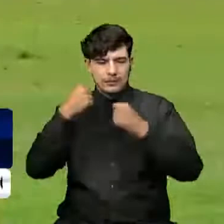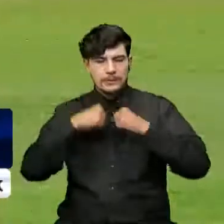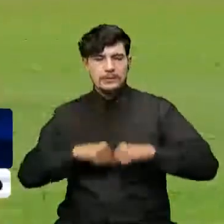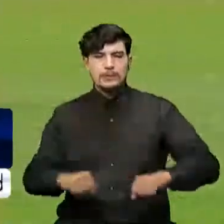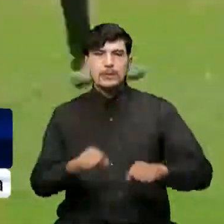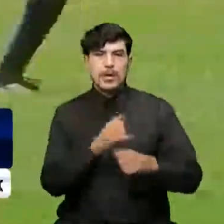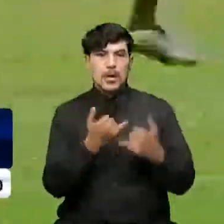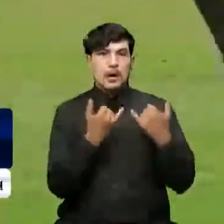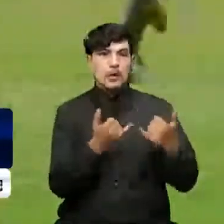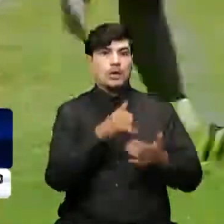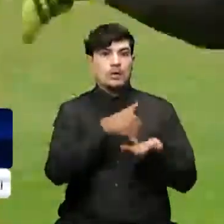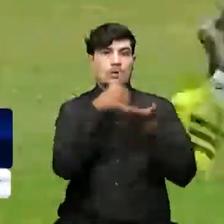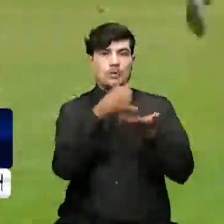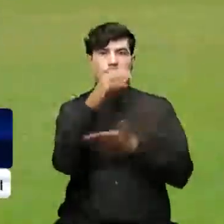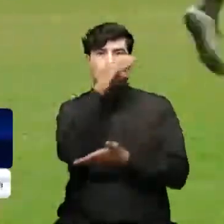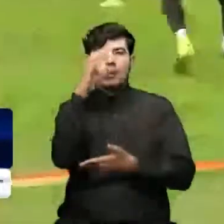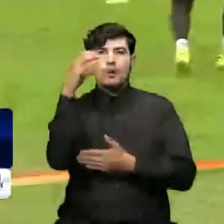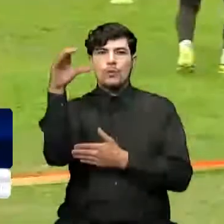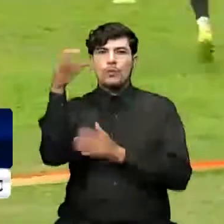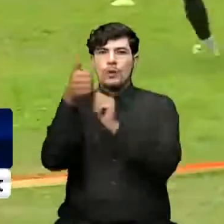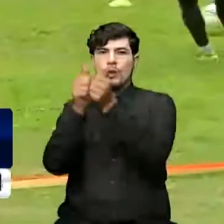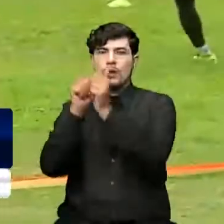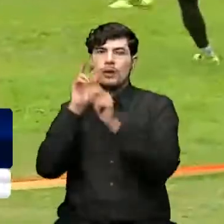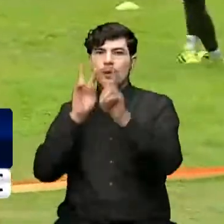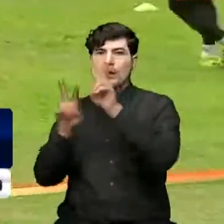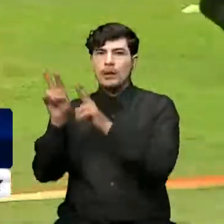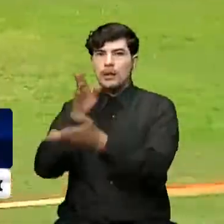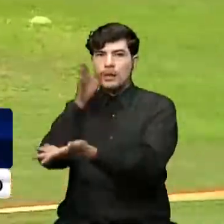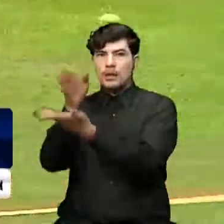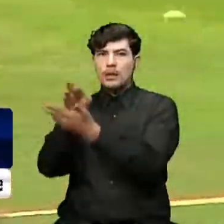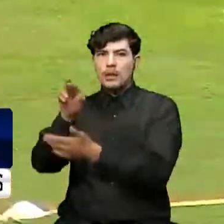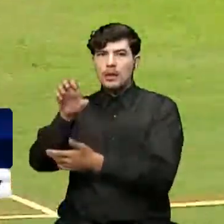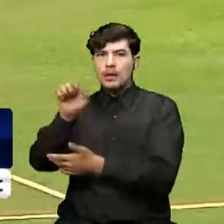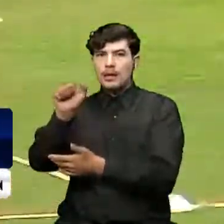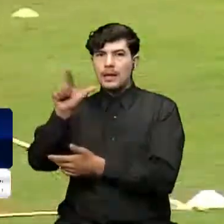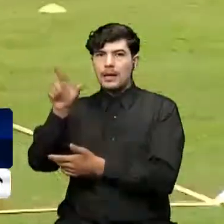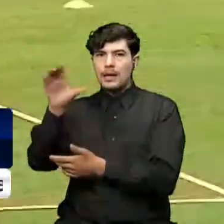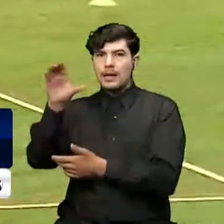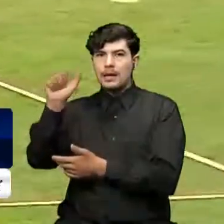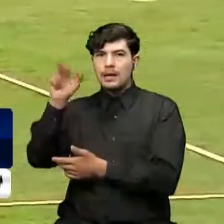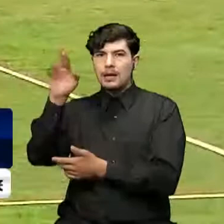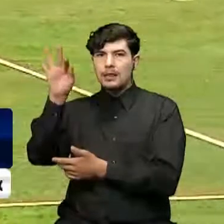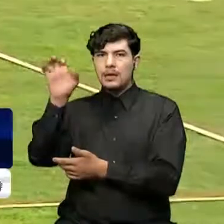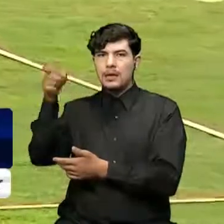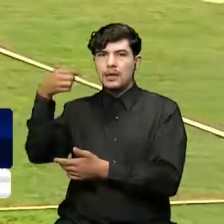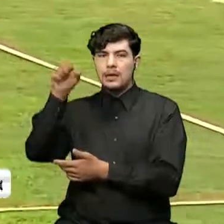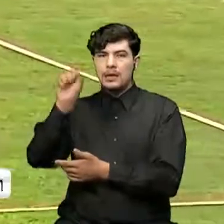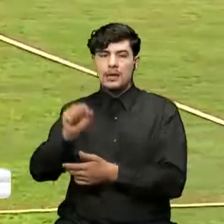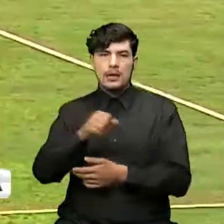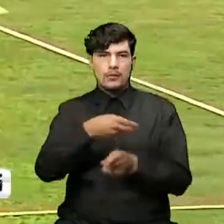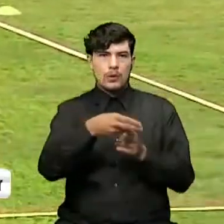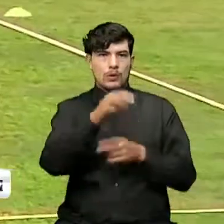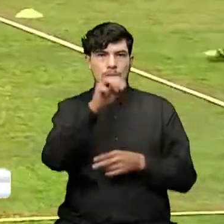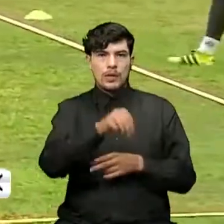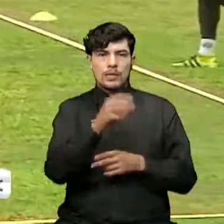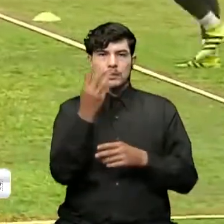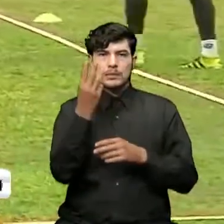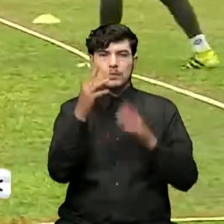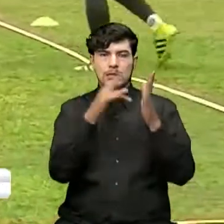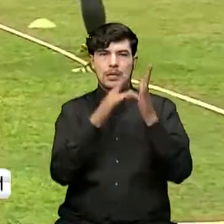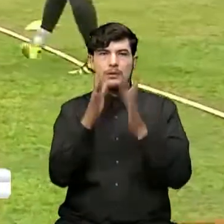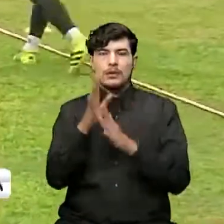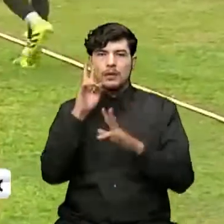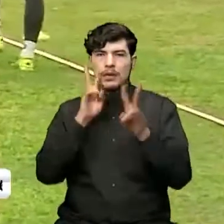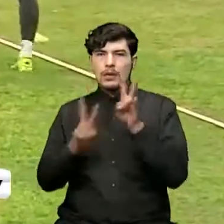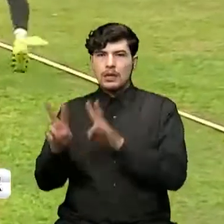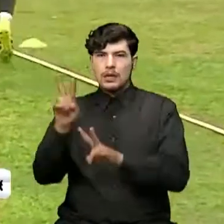de la copa colombia a cúcuta deportivo visitará a real cartagena mientras que el martes 3 de abril será visitante ante cortuluá